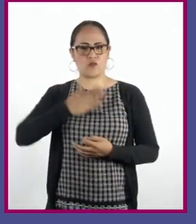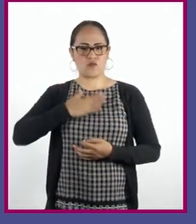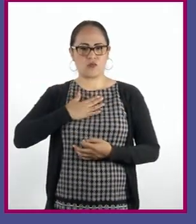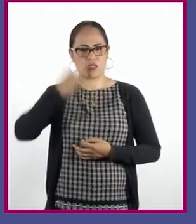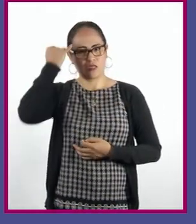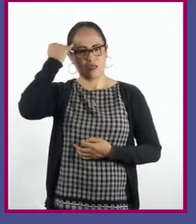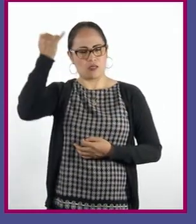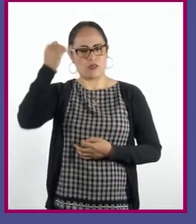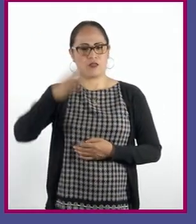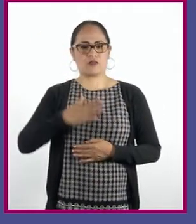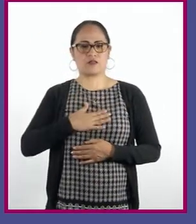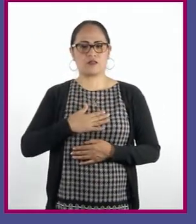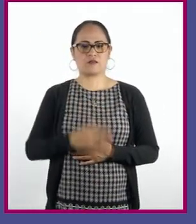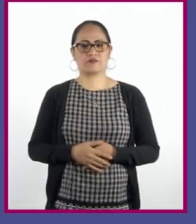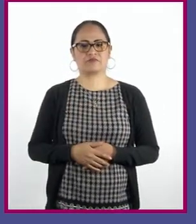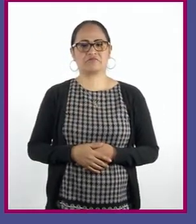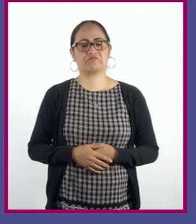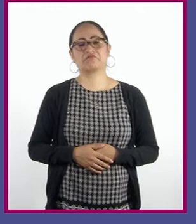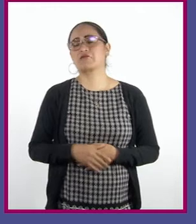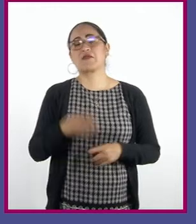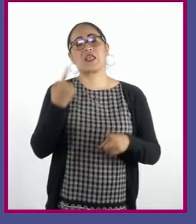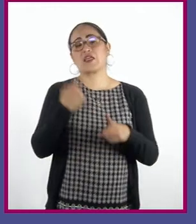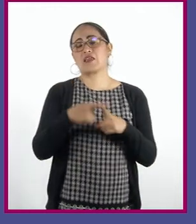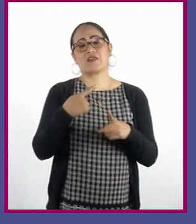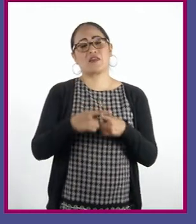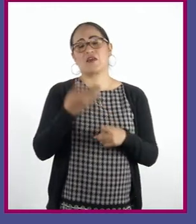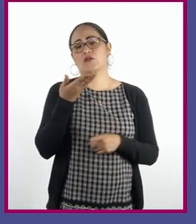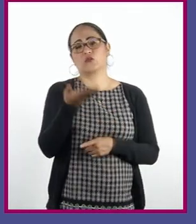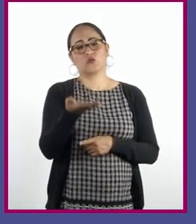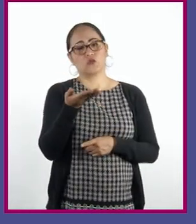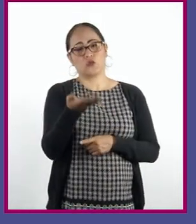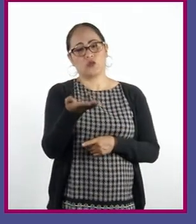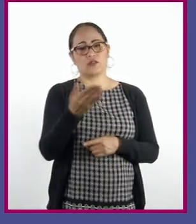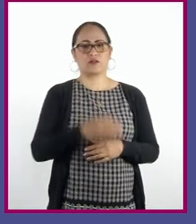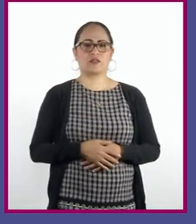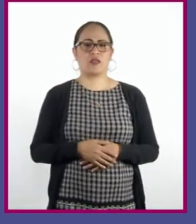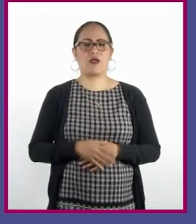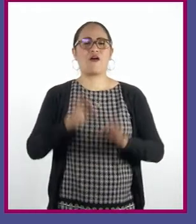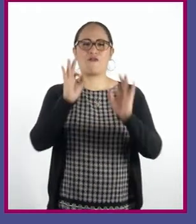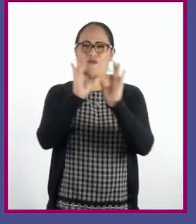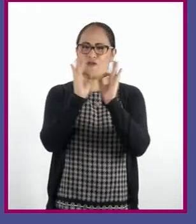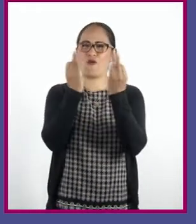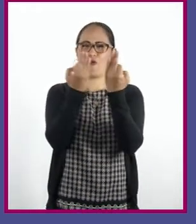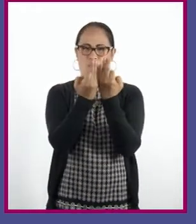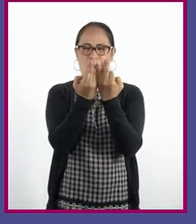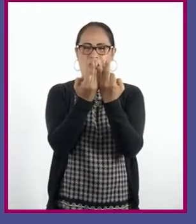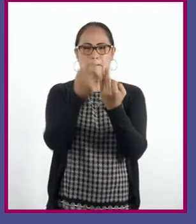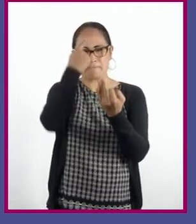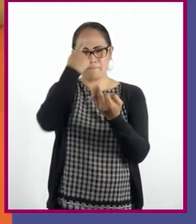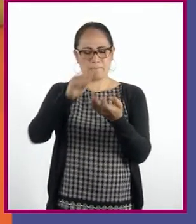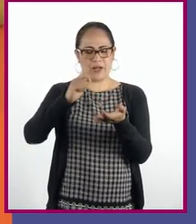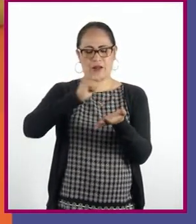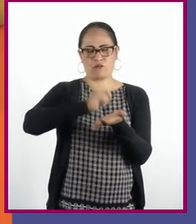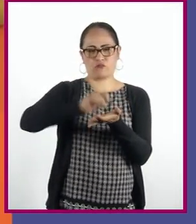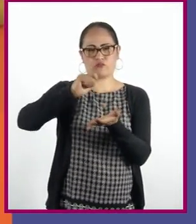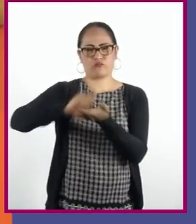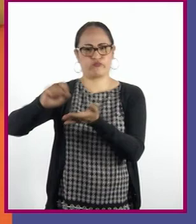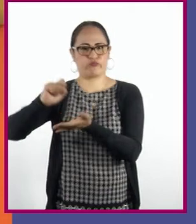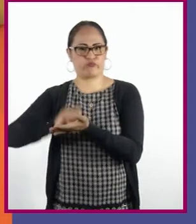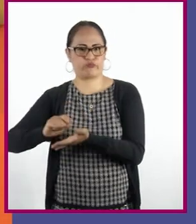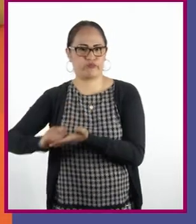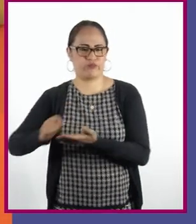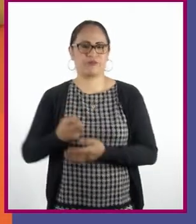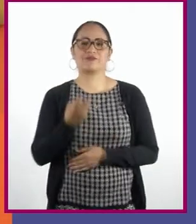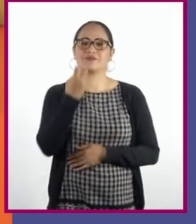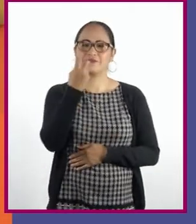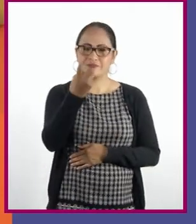originalidad, es de acuerdo con quien lo solicite, pues es un formato de carta para llenar. Exacto.